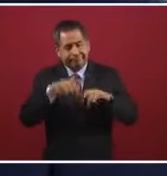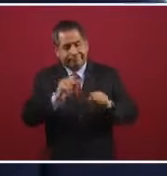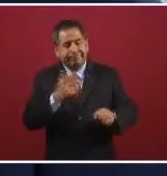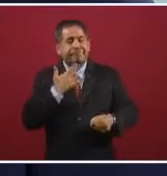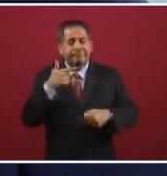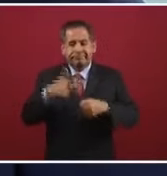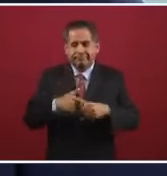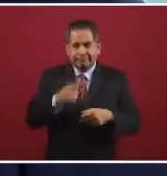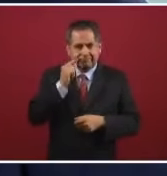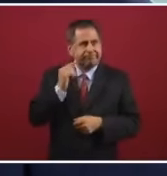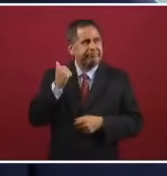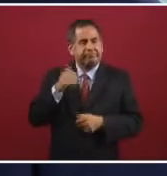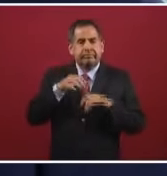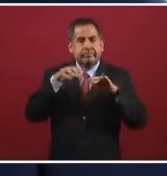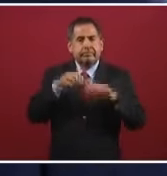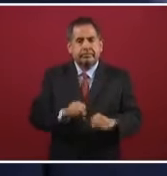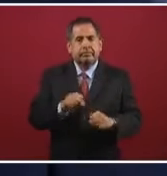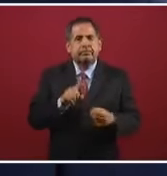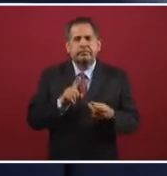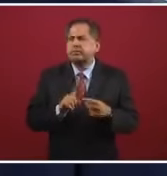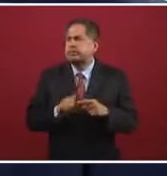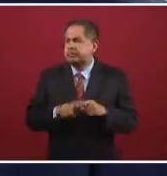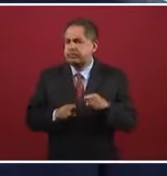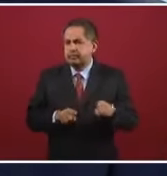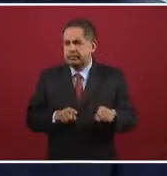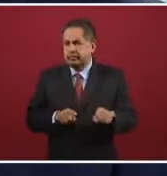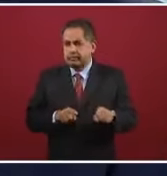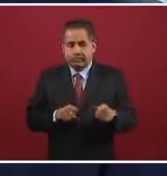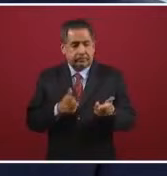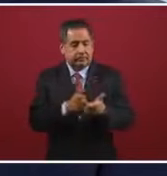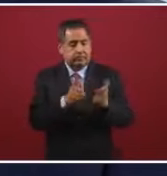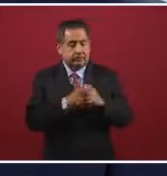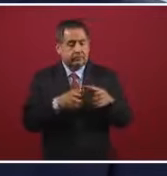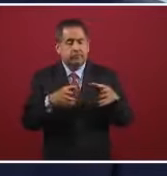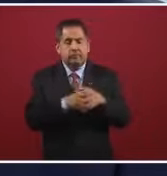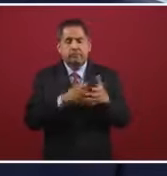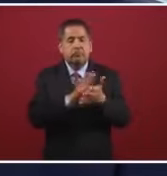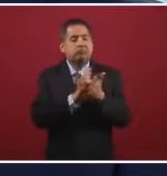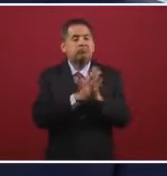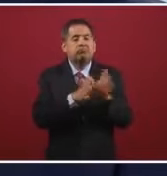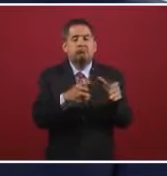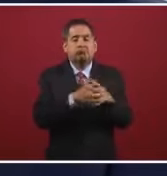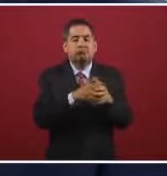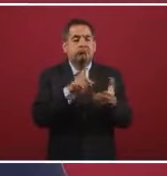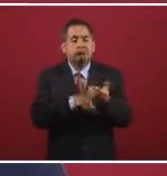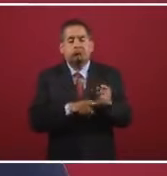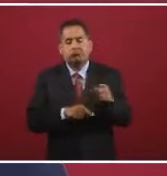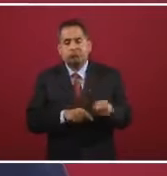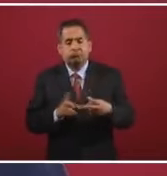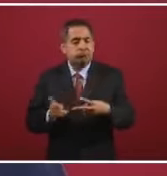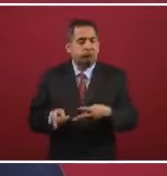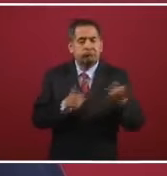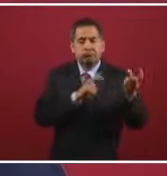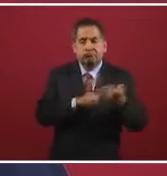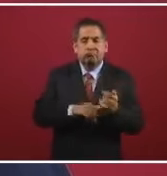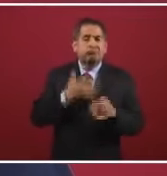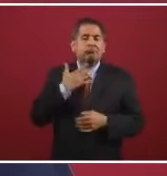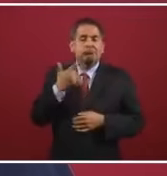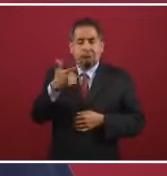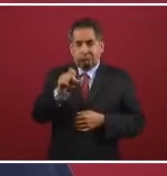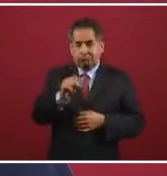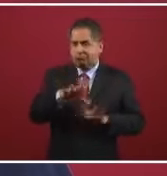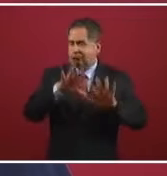se detuvo a quienes formaban parte de una banda de robo de gas.